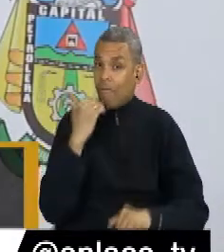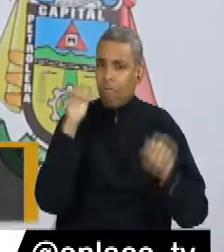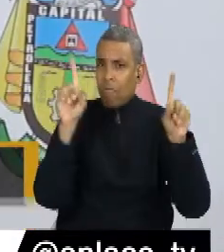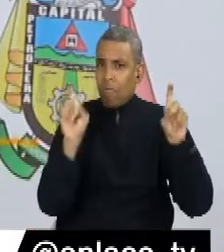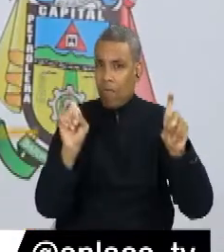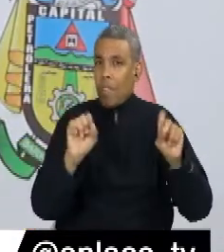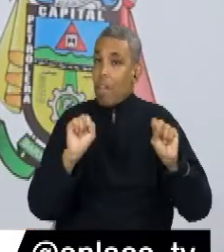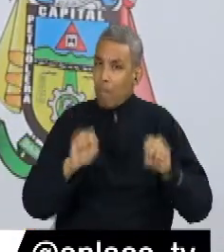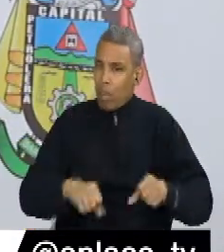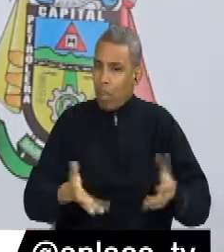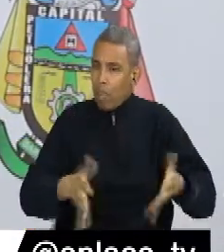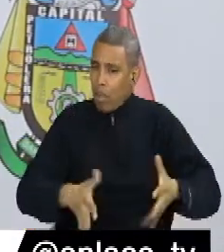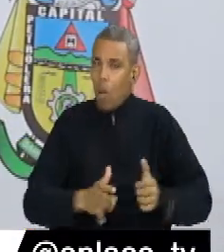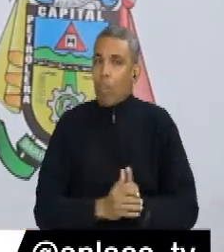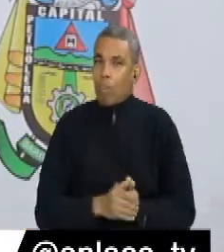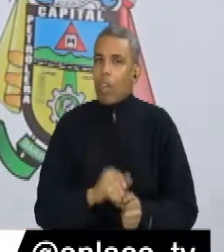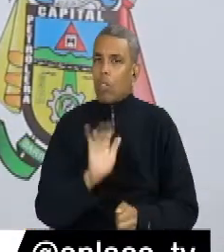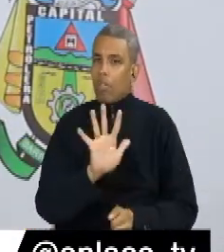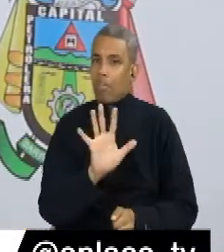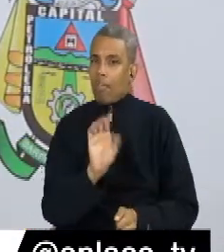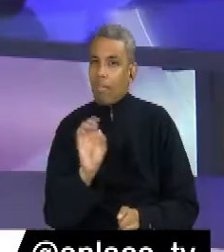a entregar más de 500.